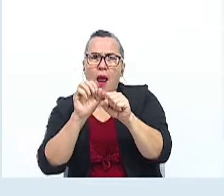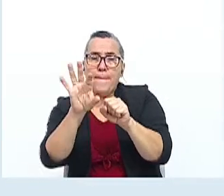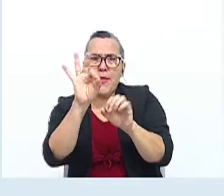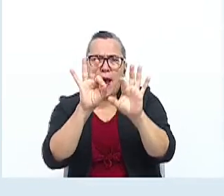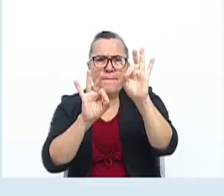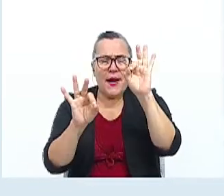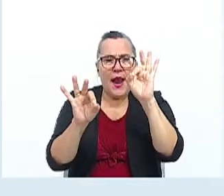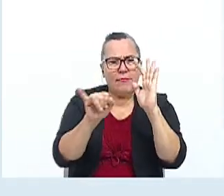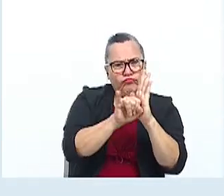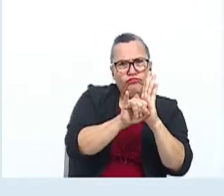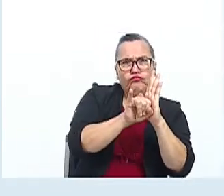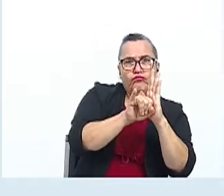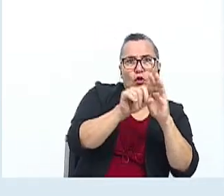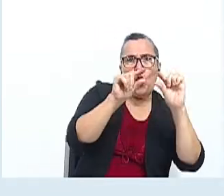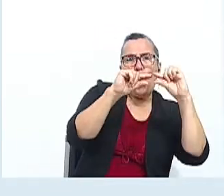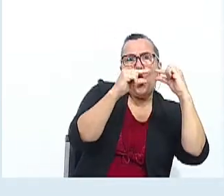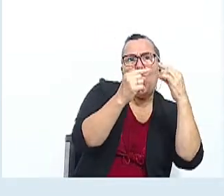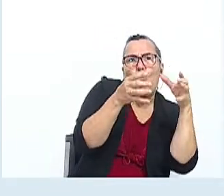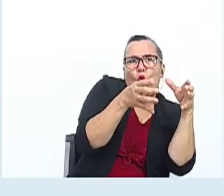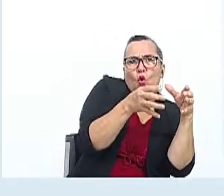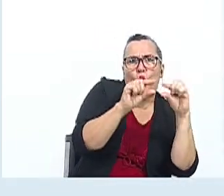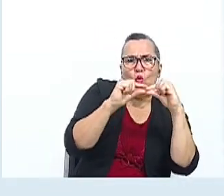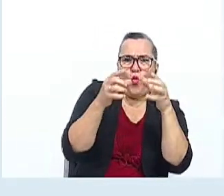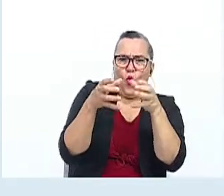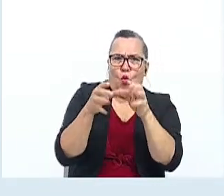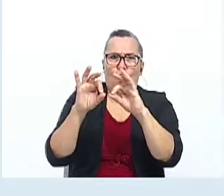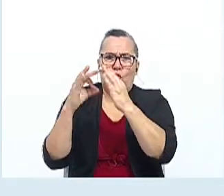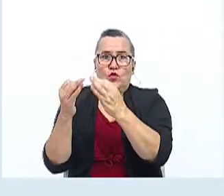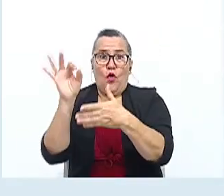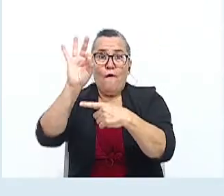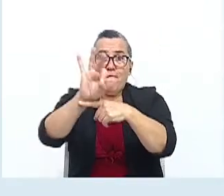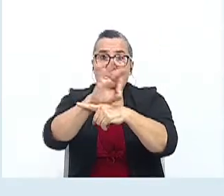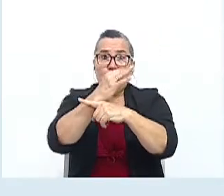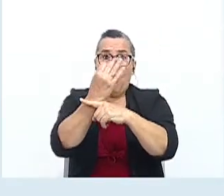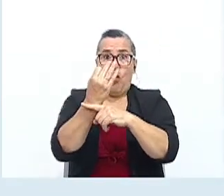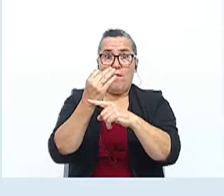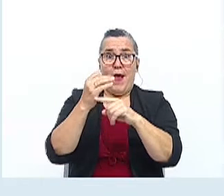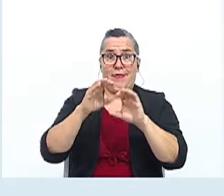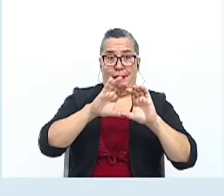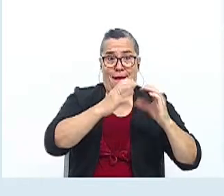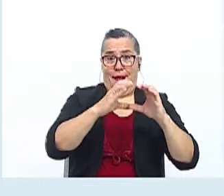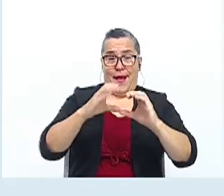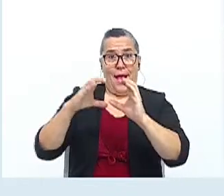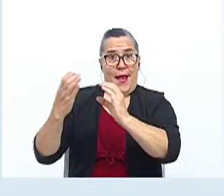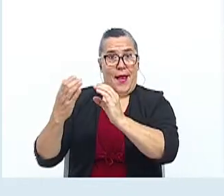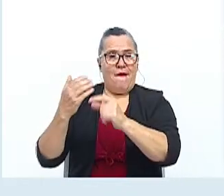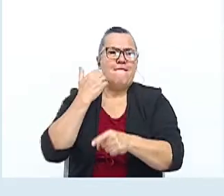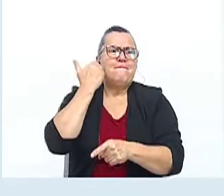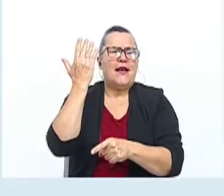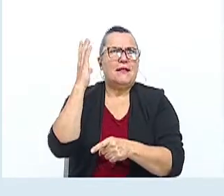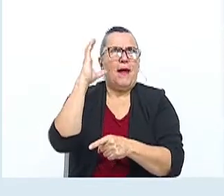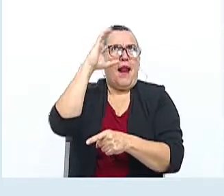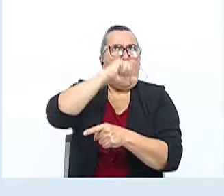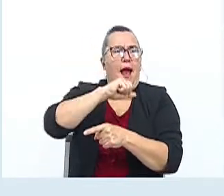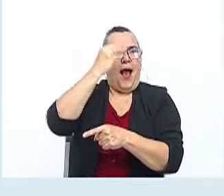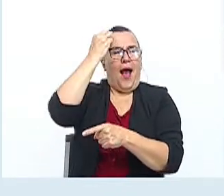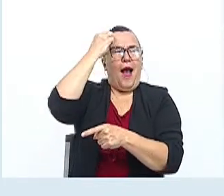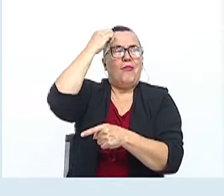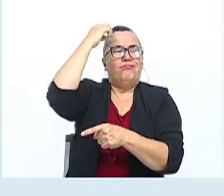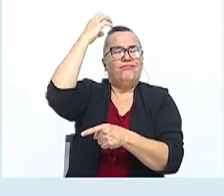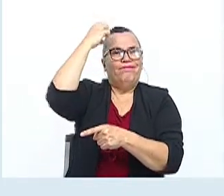están algunos grupos y esas formas de clasificar los elementos que son más fáciles para